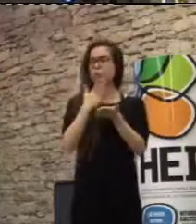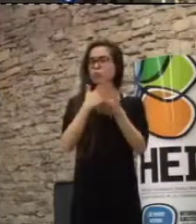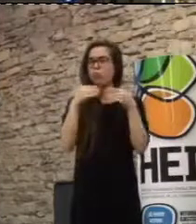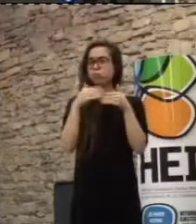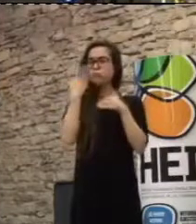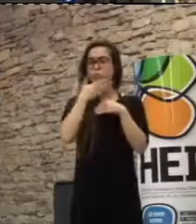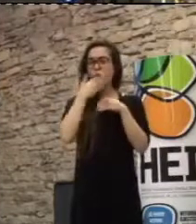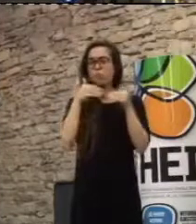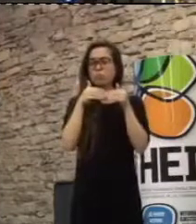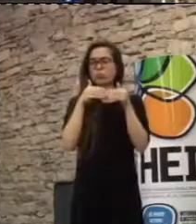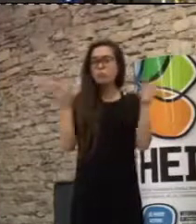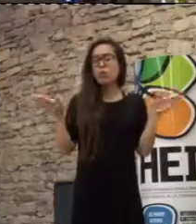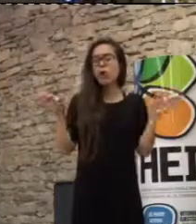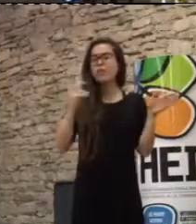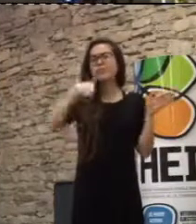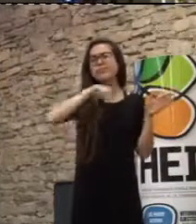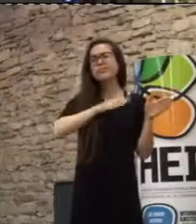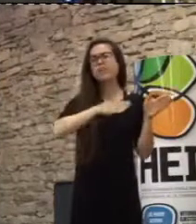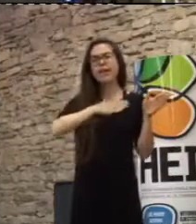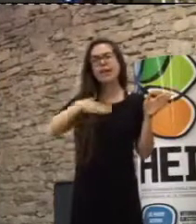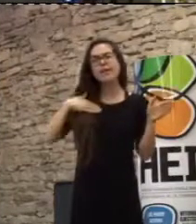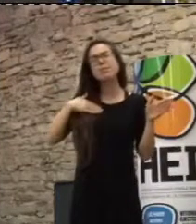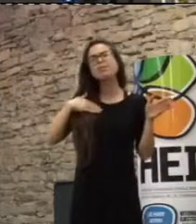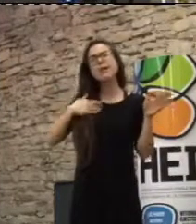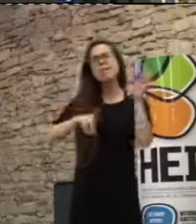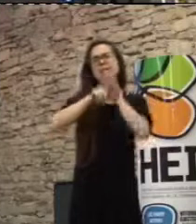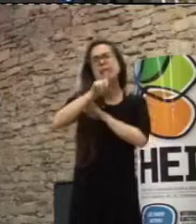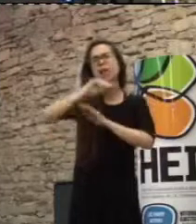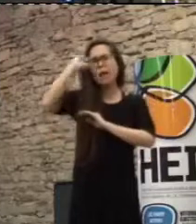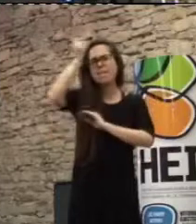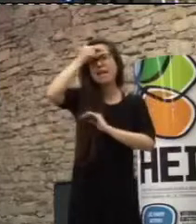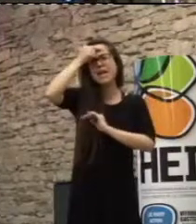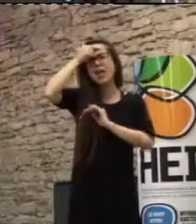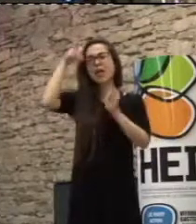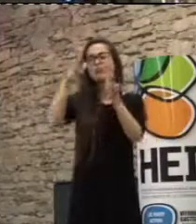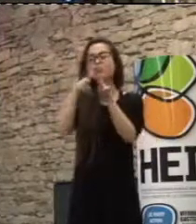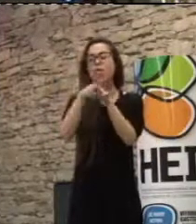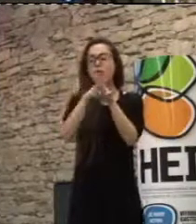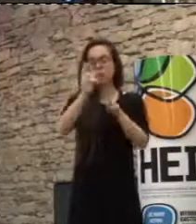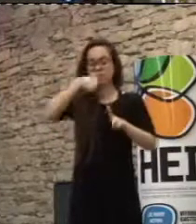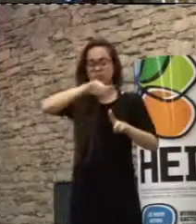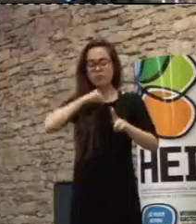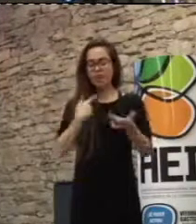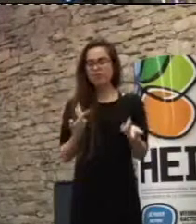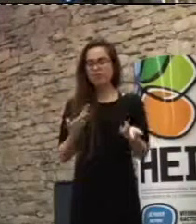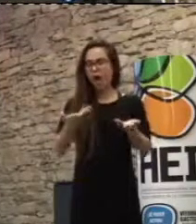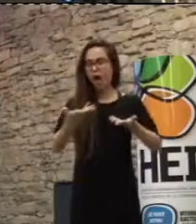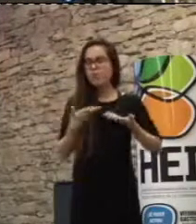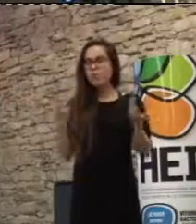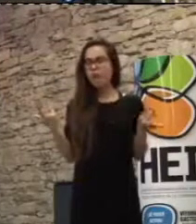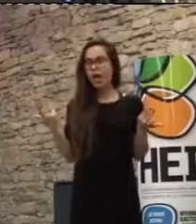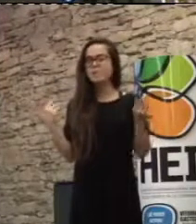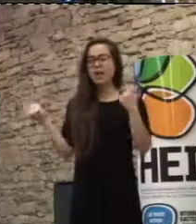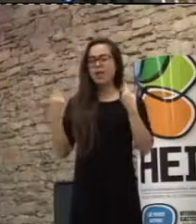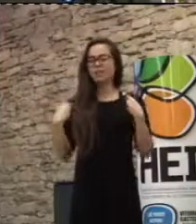sobre todo de desarrollar aquellas habilidades sociales que nos ayuden a relacionarnos mejor ya convivir en